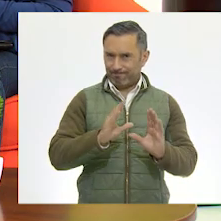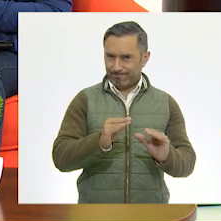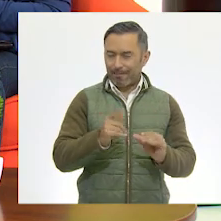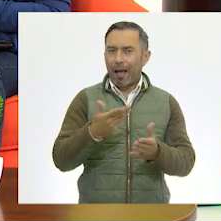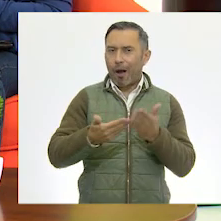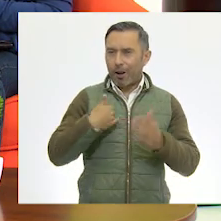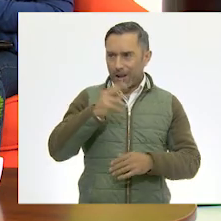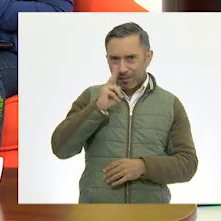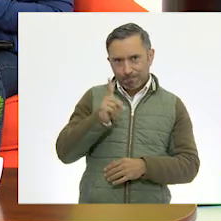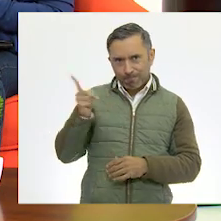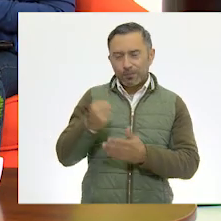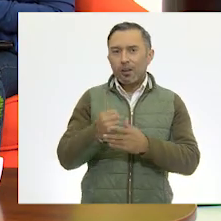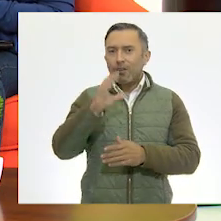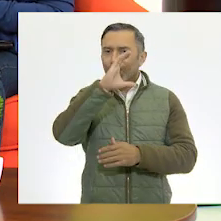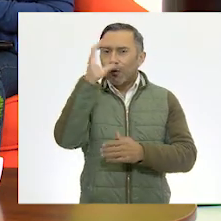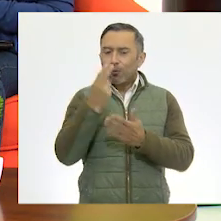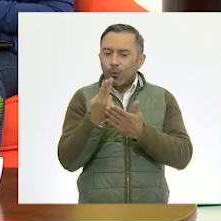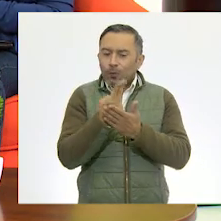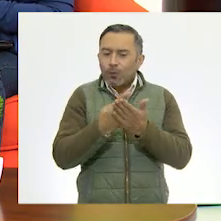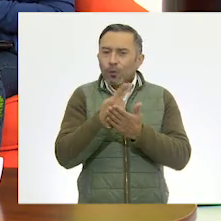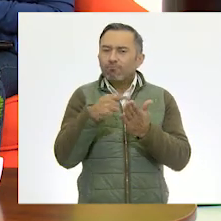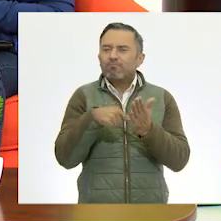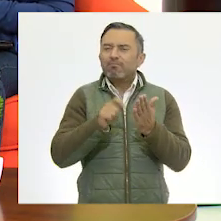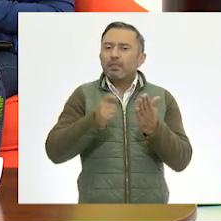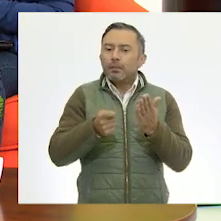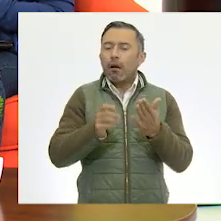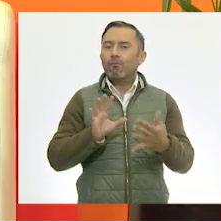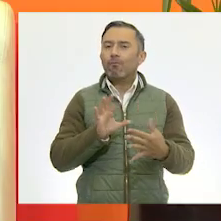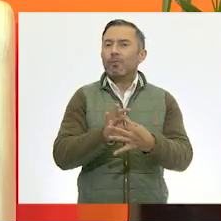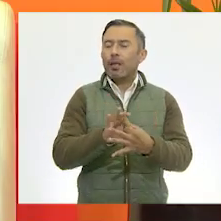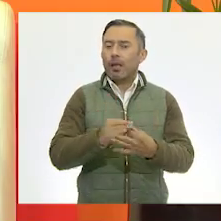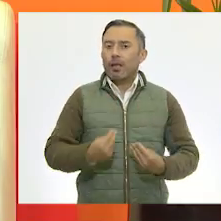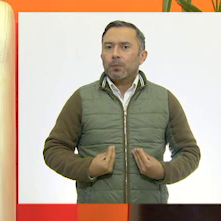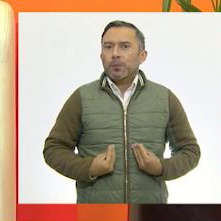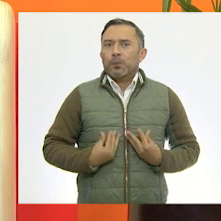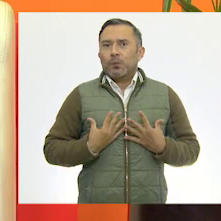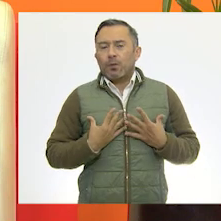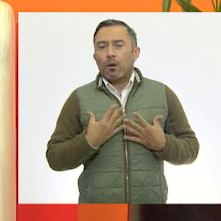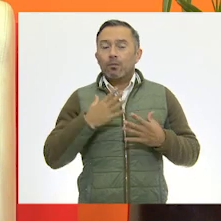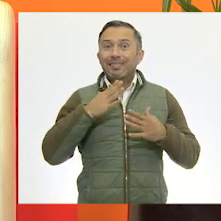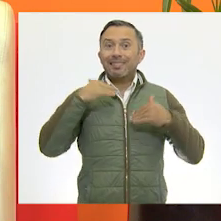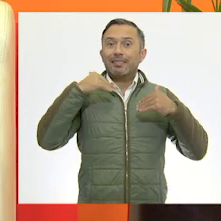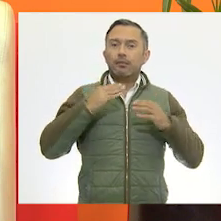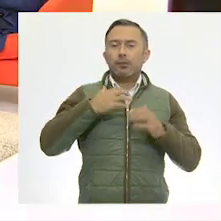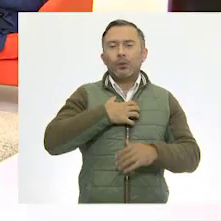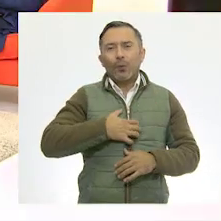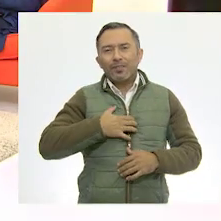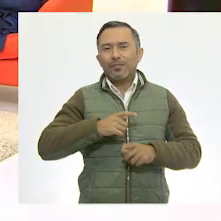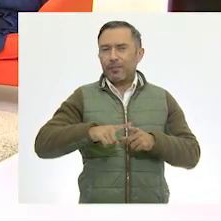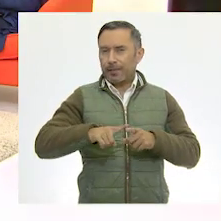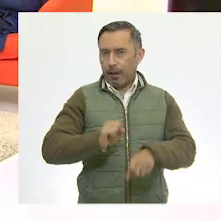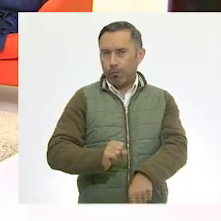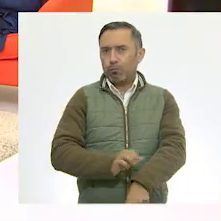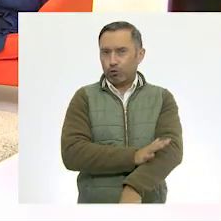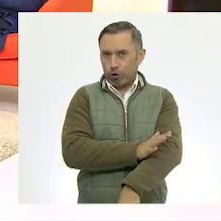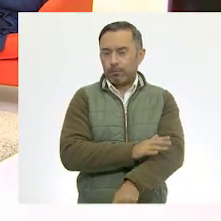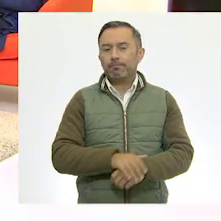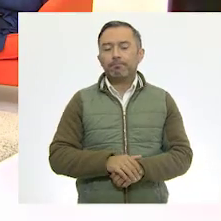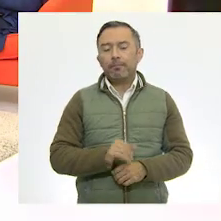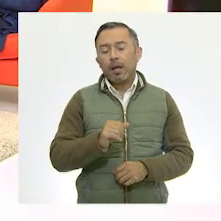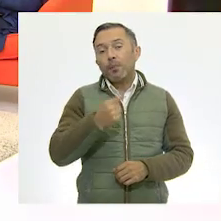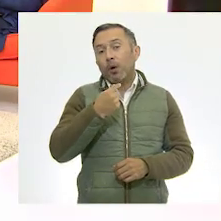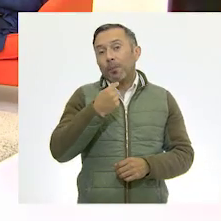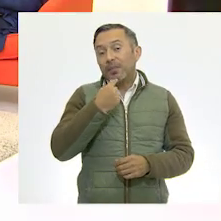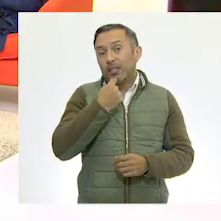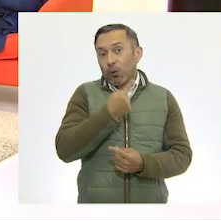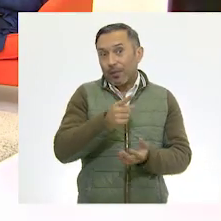muestran las emociones y es trabajarlos también con los niños que presentan algún trastorno, en este caso el trastorno del espectro autista. Entonces, cuando el niño, por ejemplo,